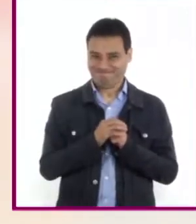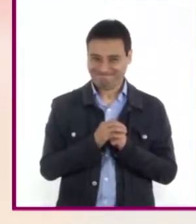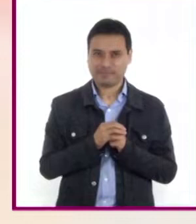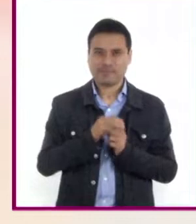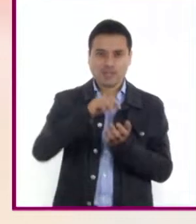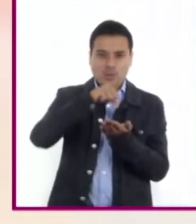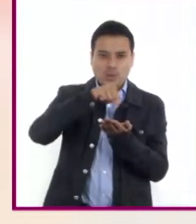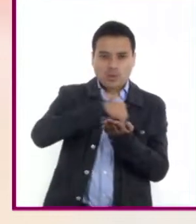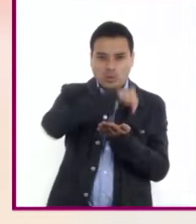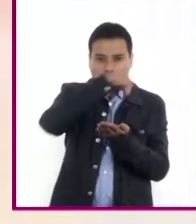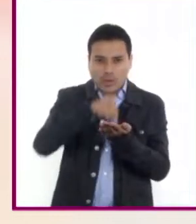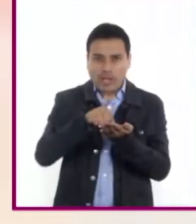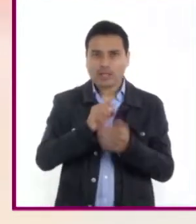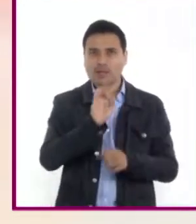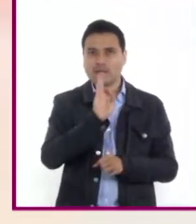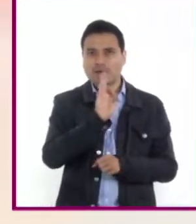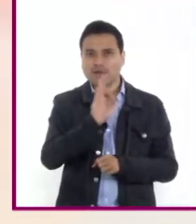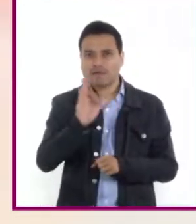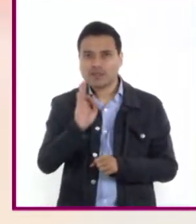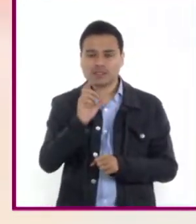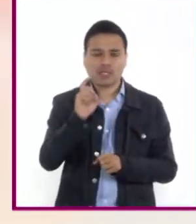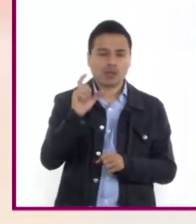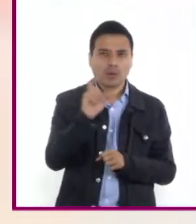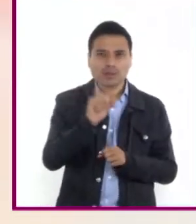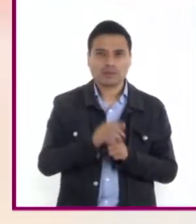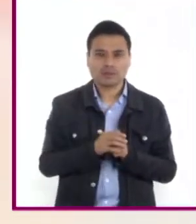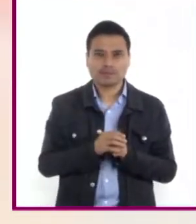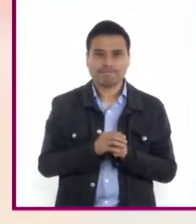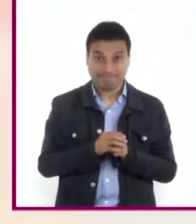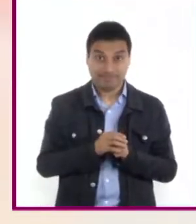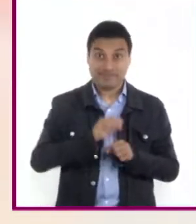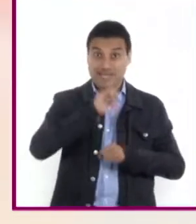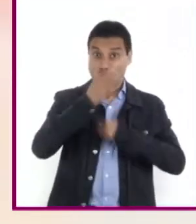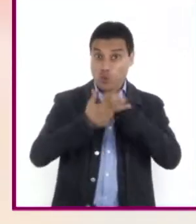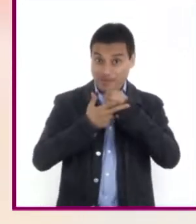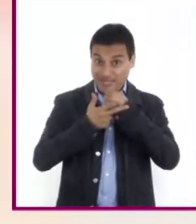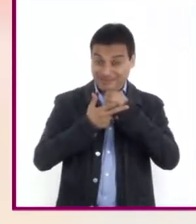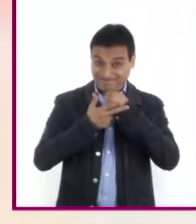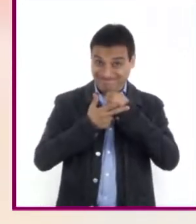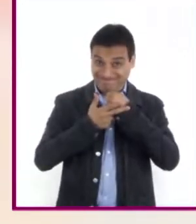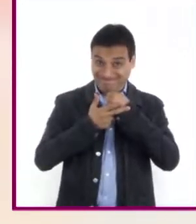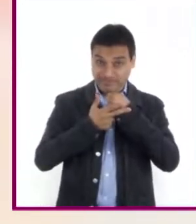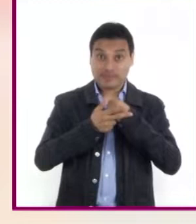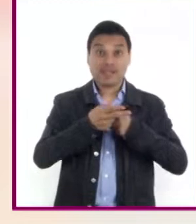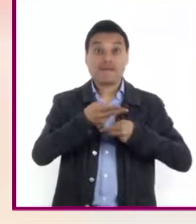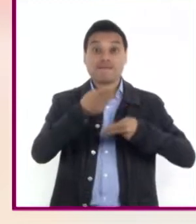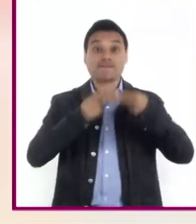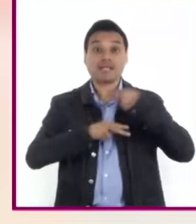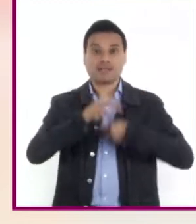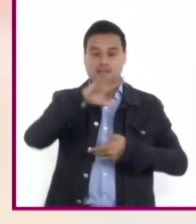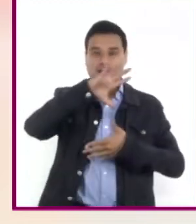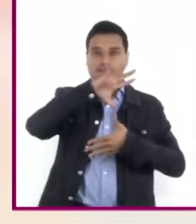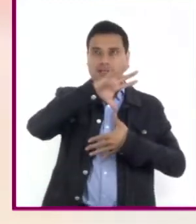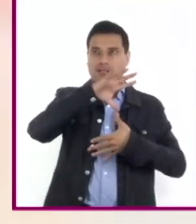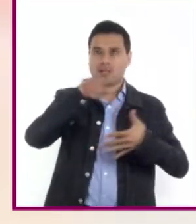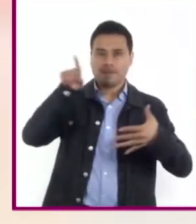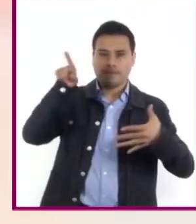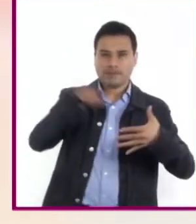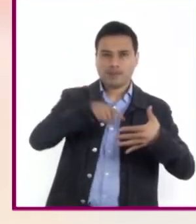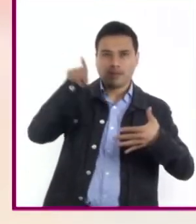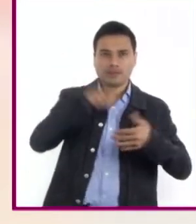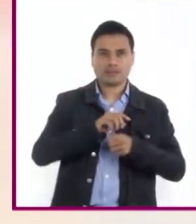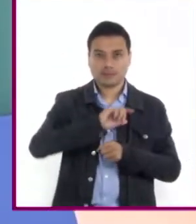procesos y hechos relacionados con los viajes de exploración de europeos a América y el proceso de conquista de